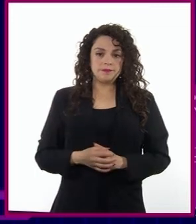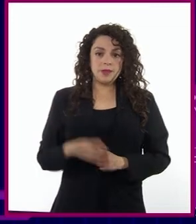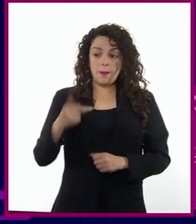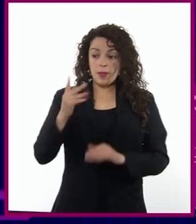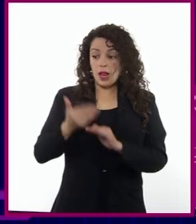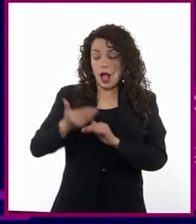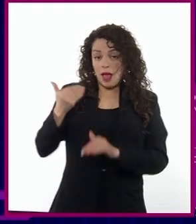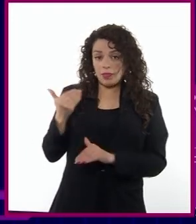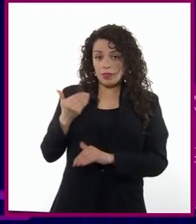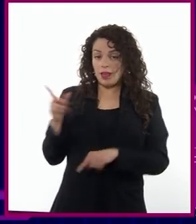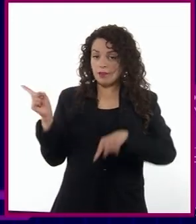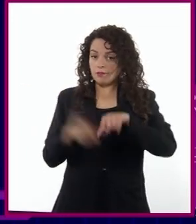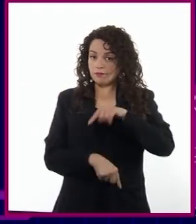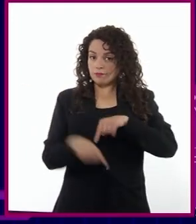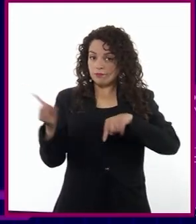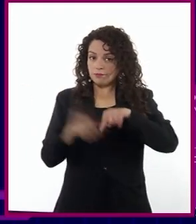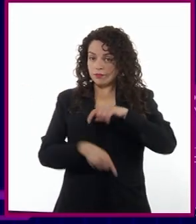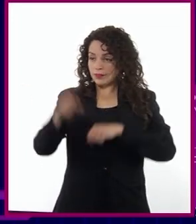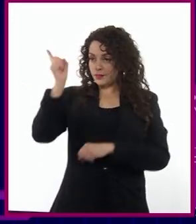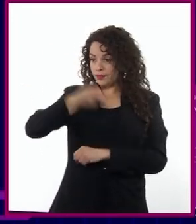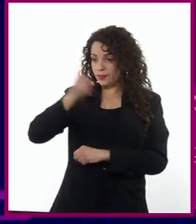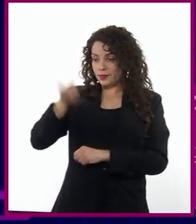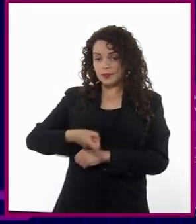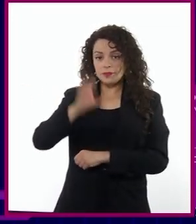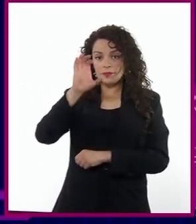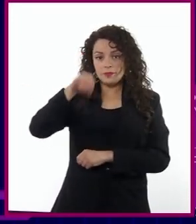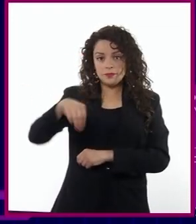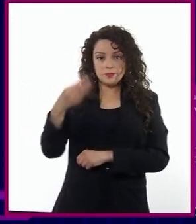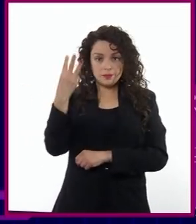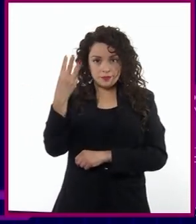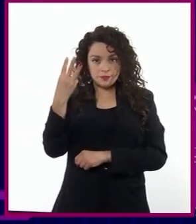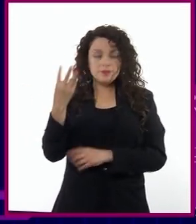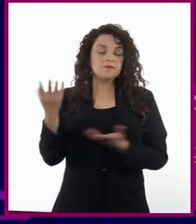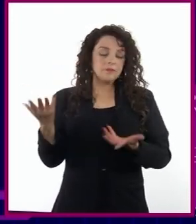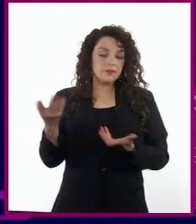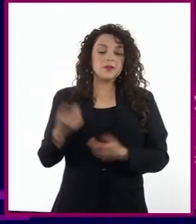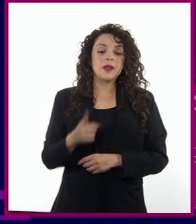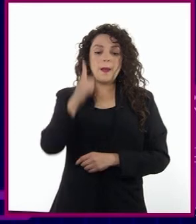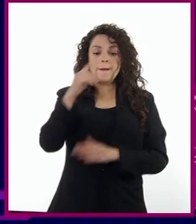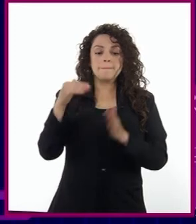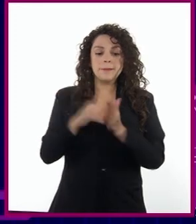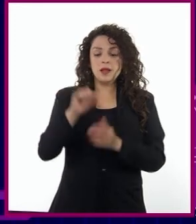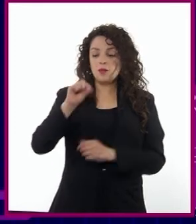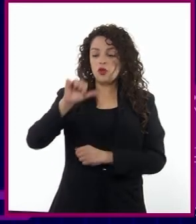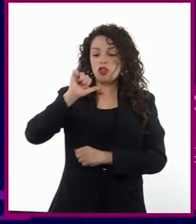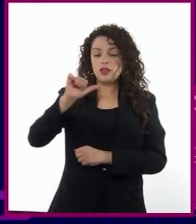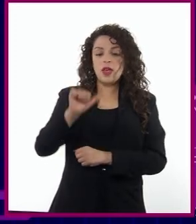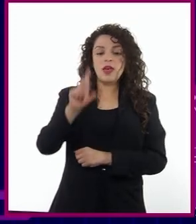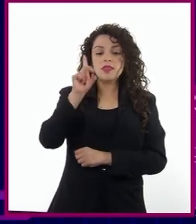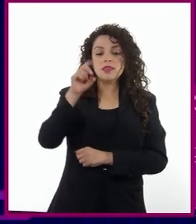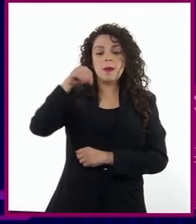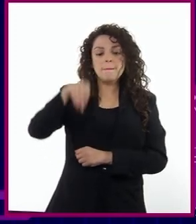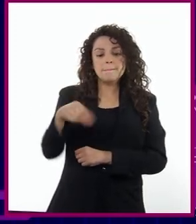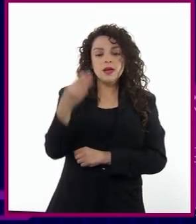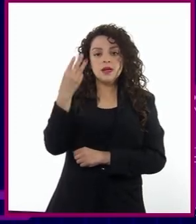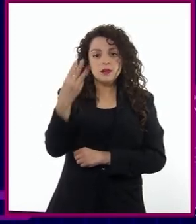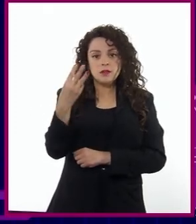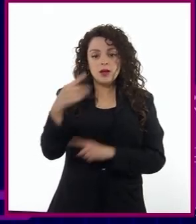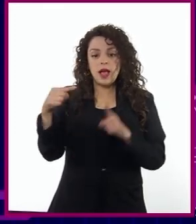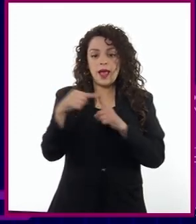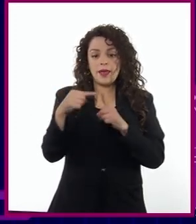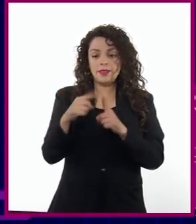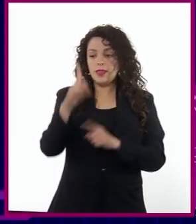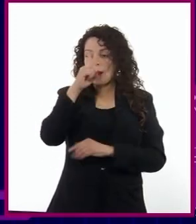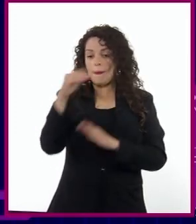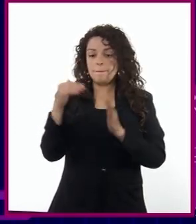antes eliminar los centímetros cúbicos, teniendo que 1000.16 decímetros cúbicos entre